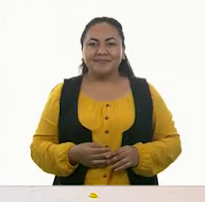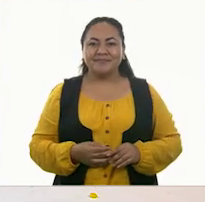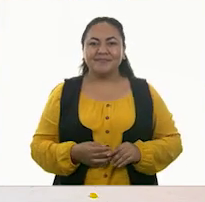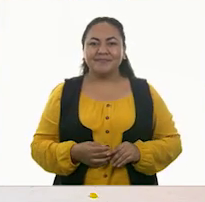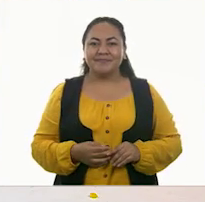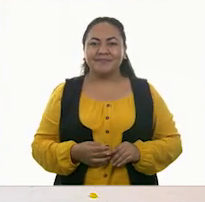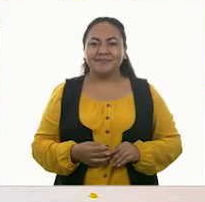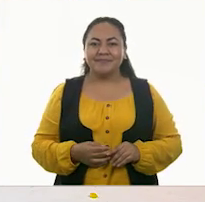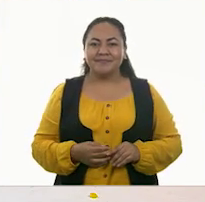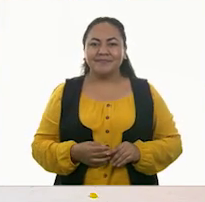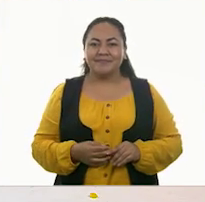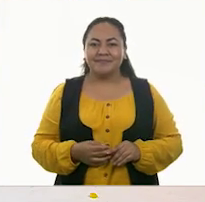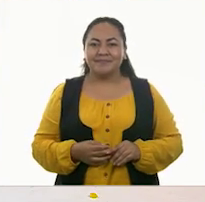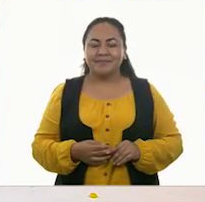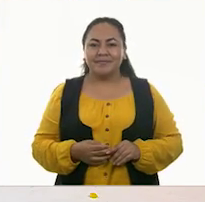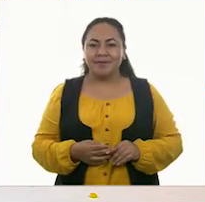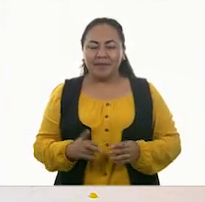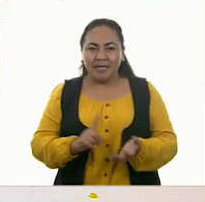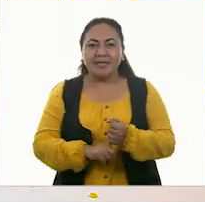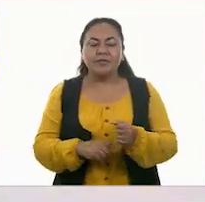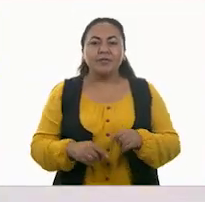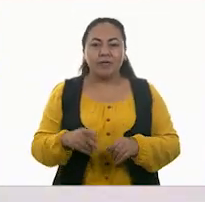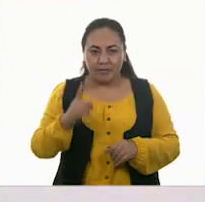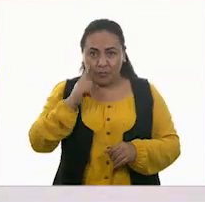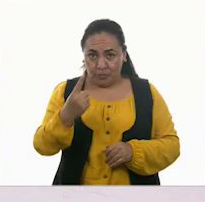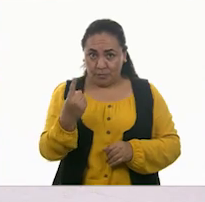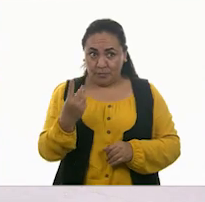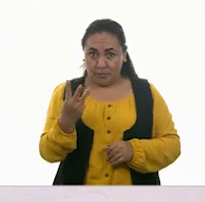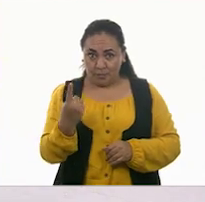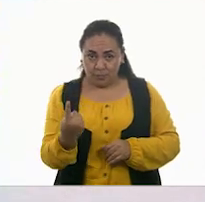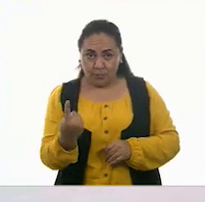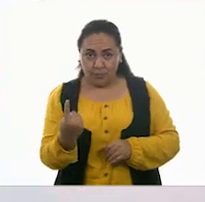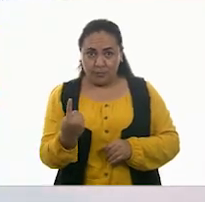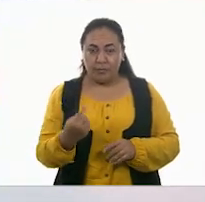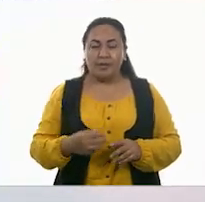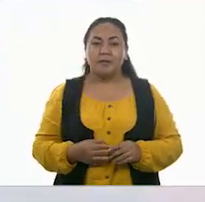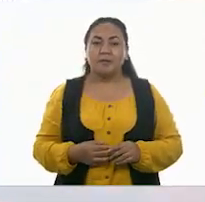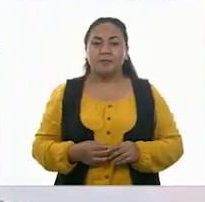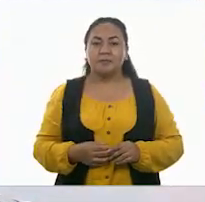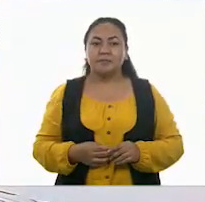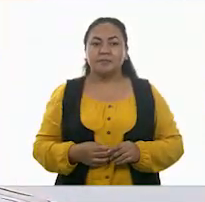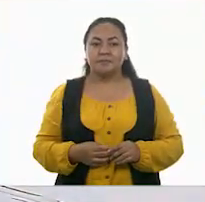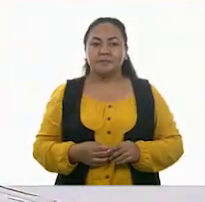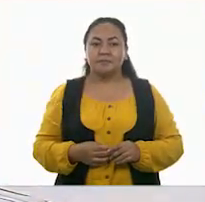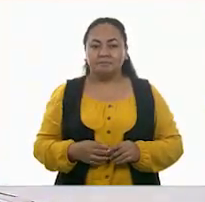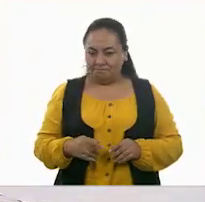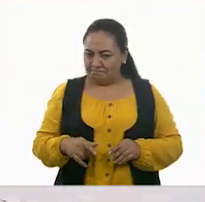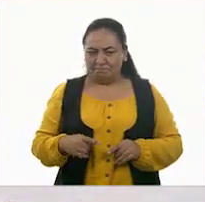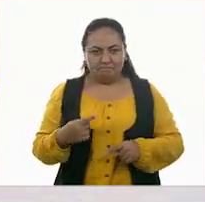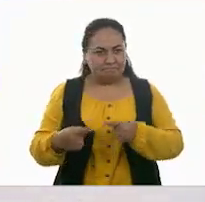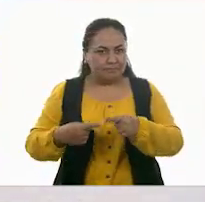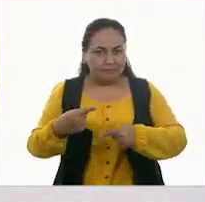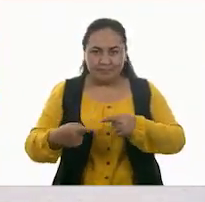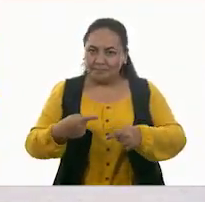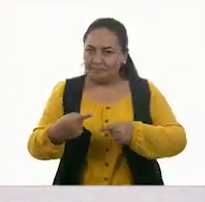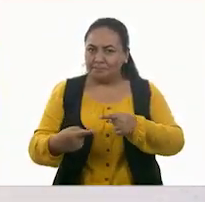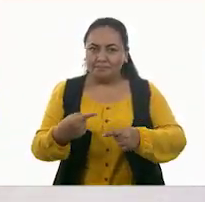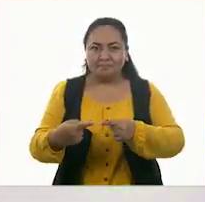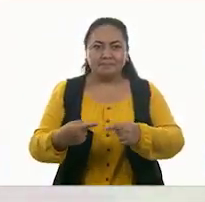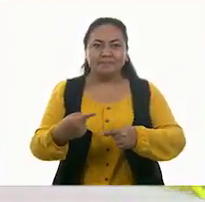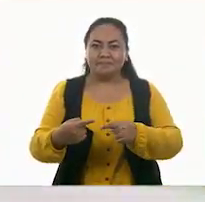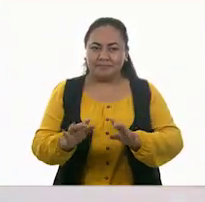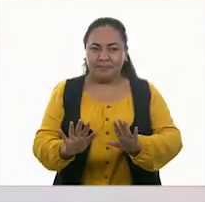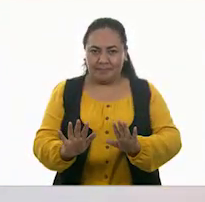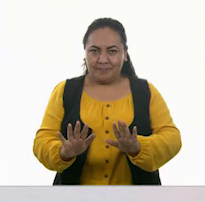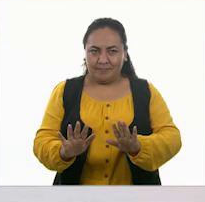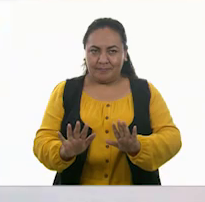Vámonos. Bien. Vámonos. ¿Usted me dice? Adelante. 3, 2, 1. Venga, venga, venga, que ruede, que ruede. Que ruede. ¿Ah? Hasta